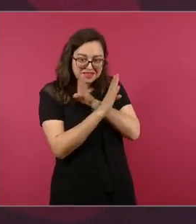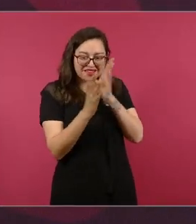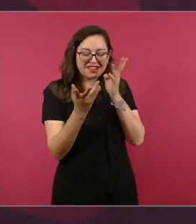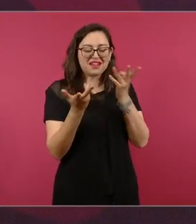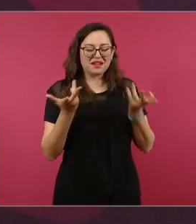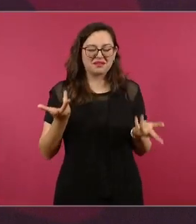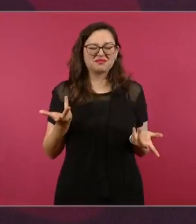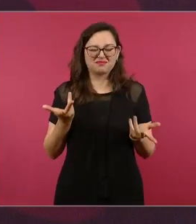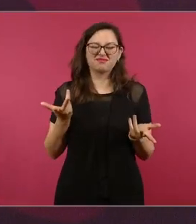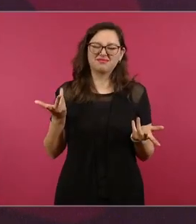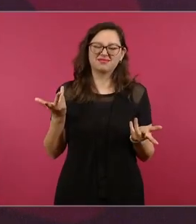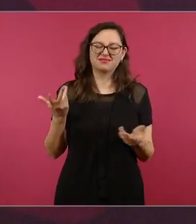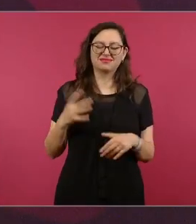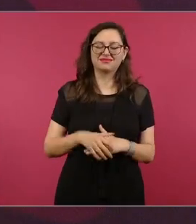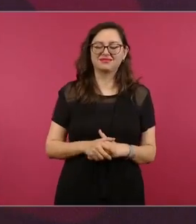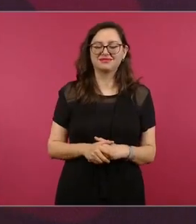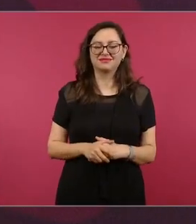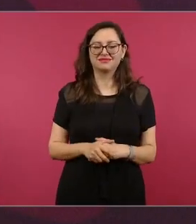empezaba